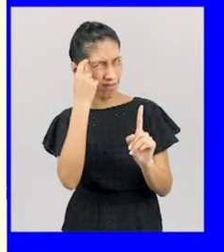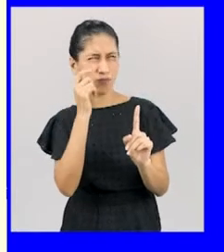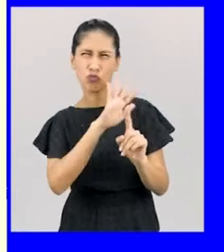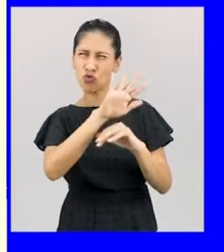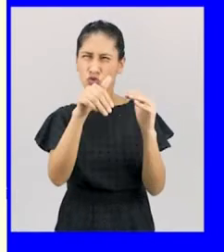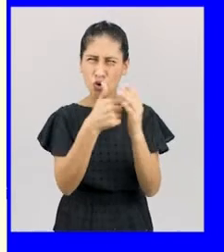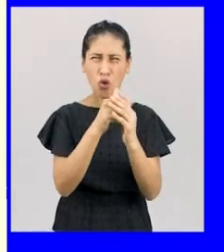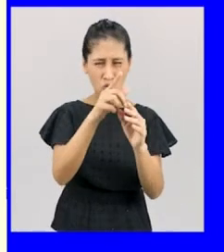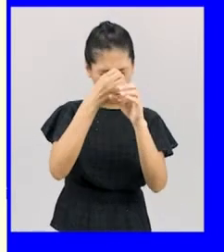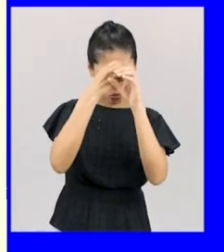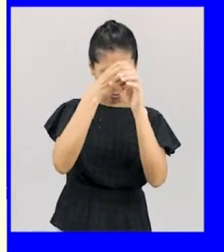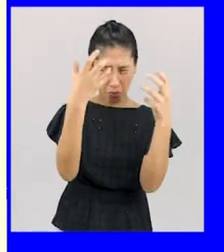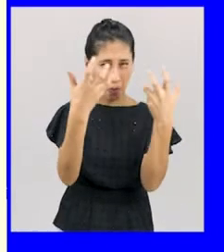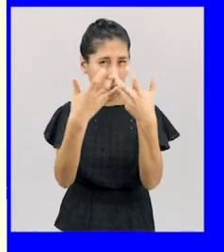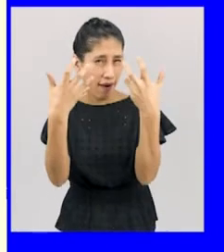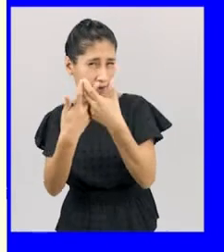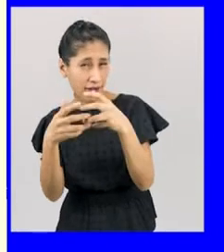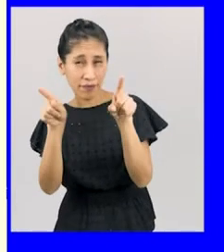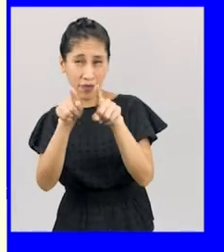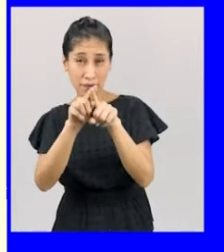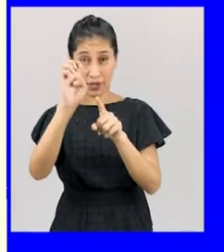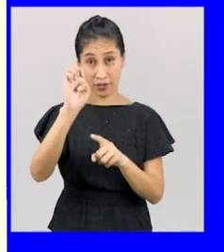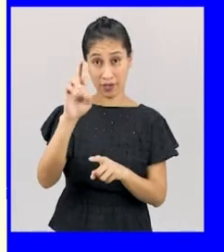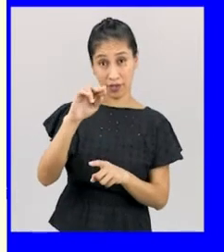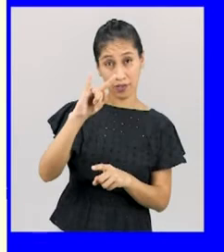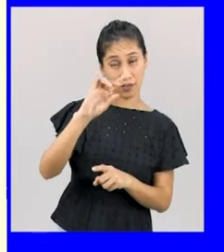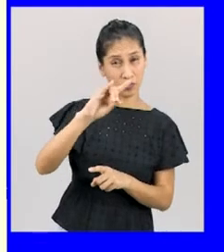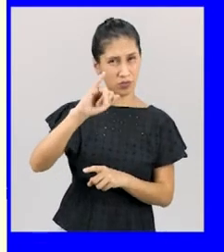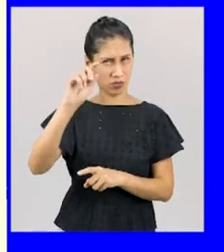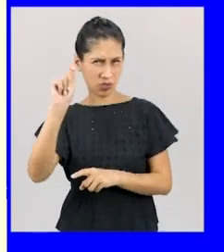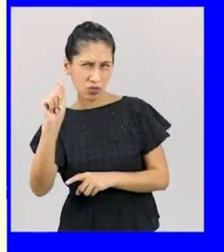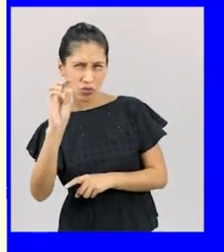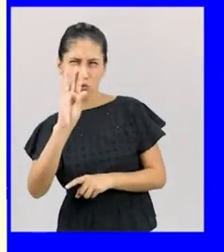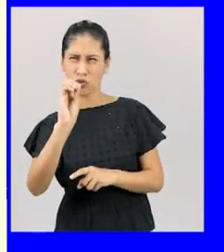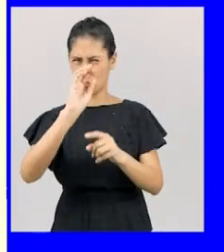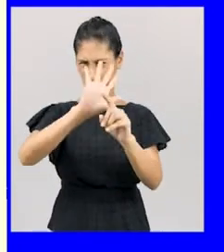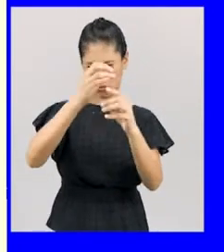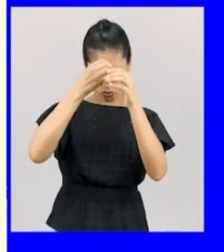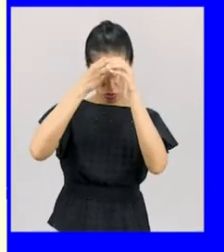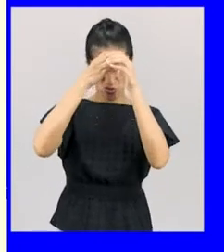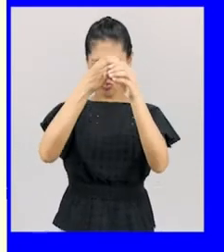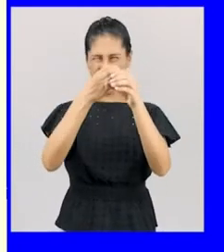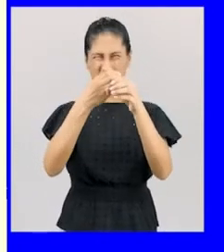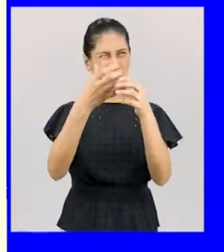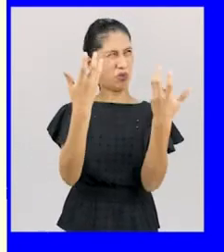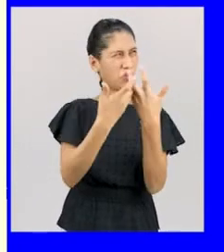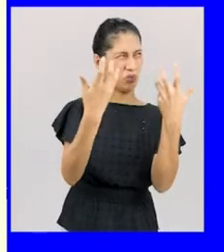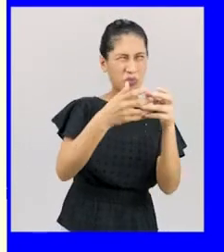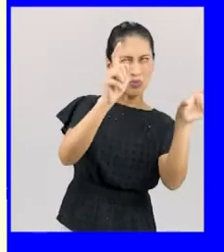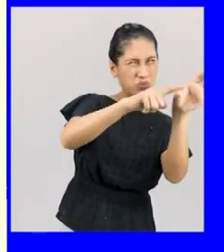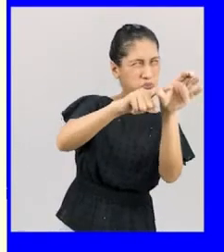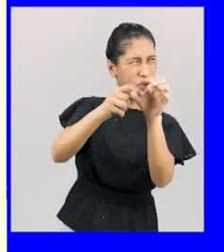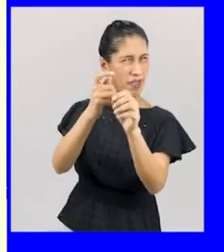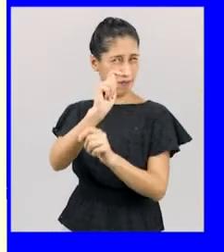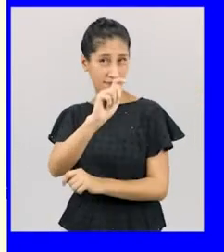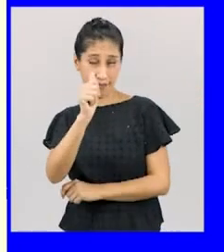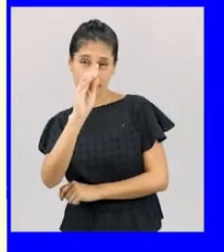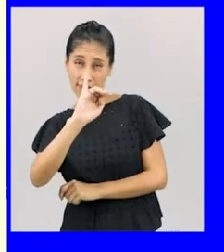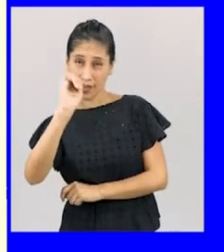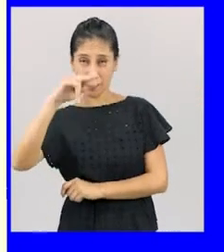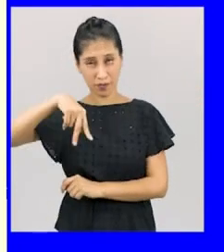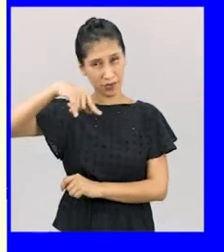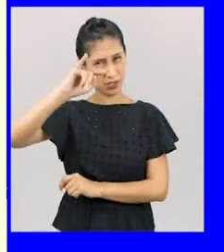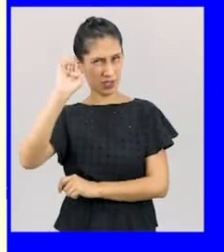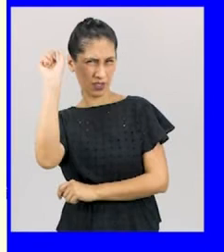todo están relacionados entre sí. En el erudito, los conocimientos parecen almacenarse en tabiques separados. En el culto se